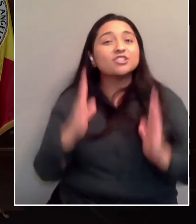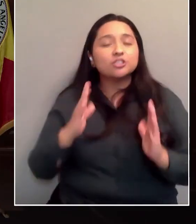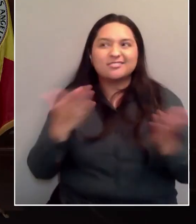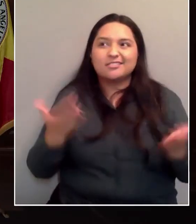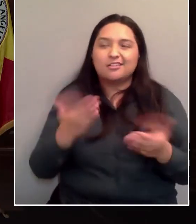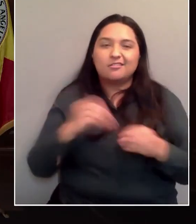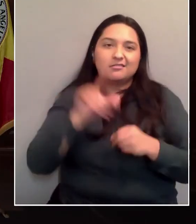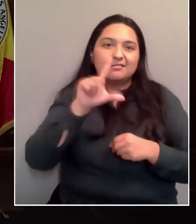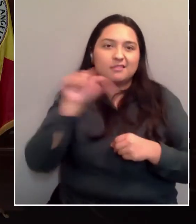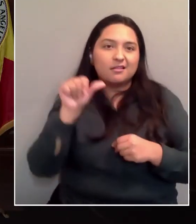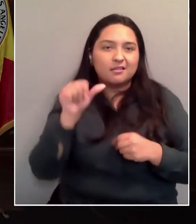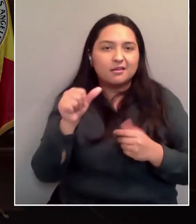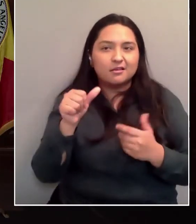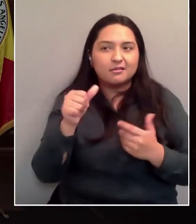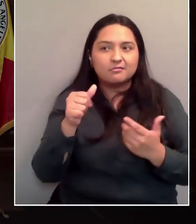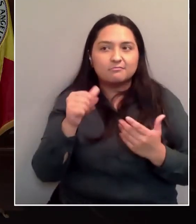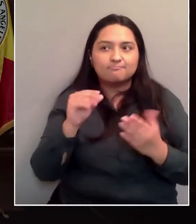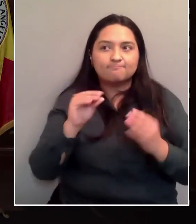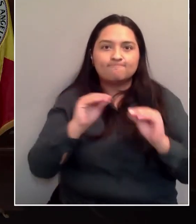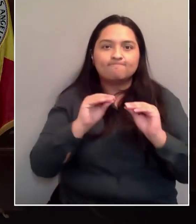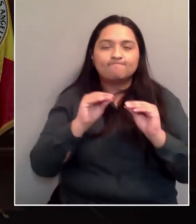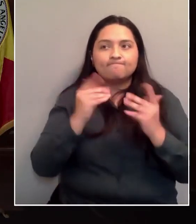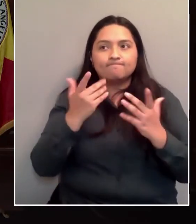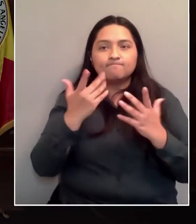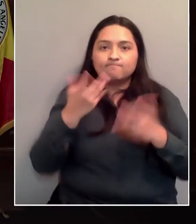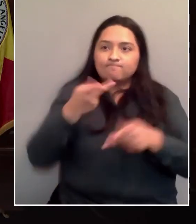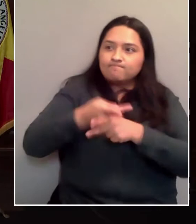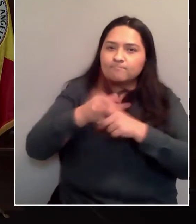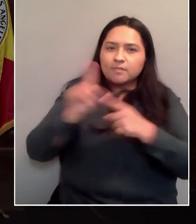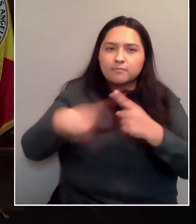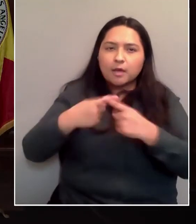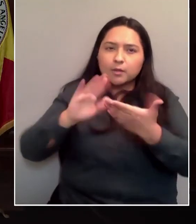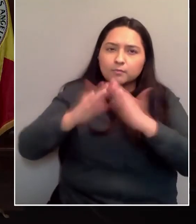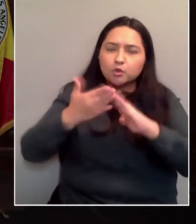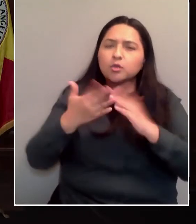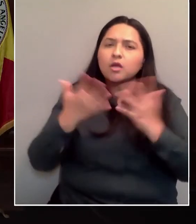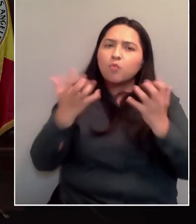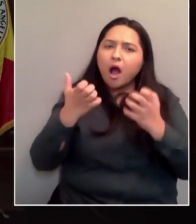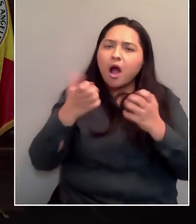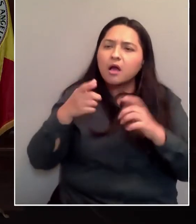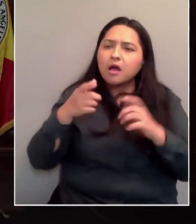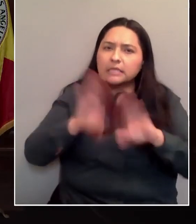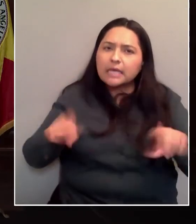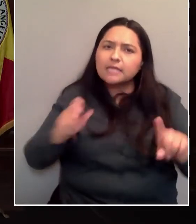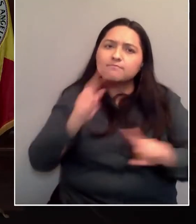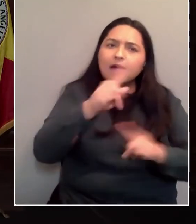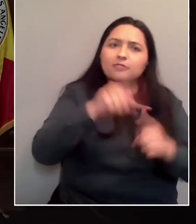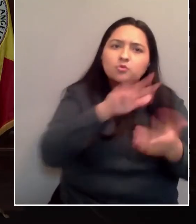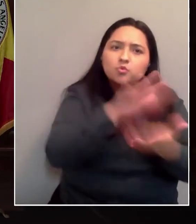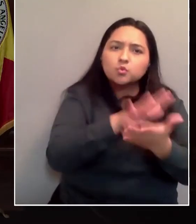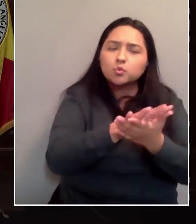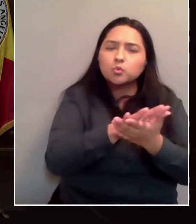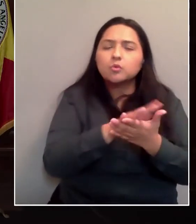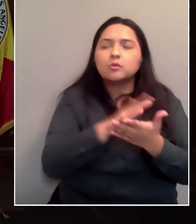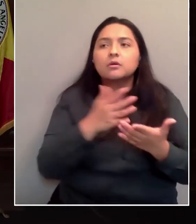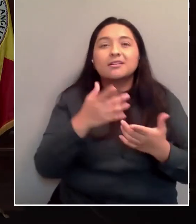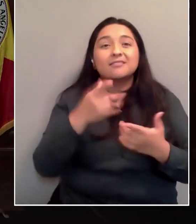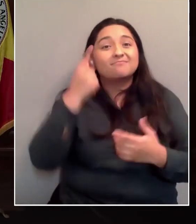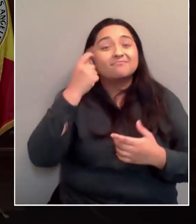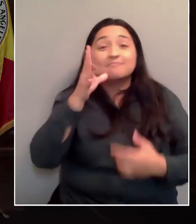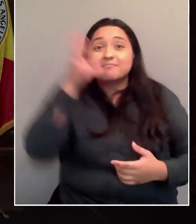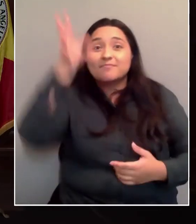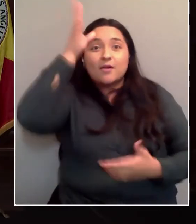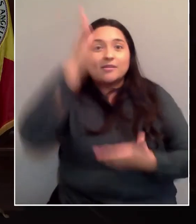viendo por el bien de nuestra comunidad, quieren regresar a los niños a las escuelas en persona. Sin embargo, algunos padres de familia no están